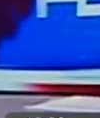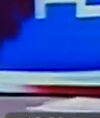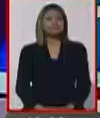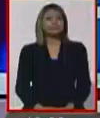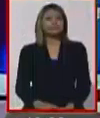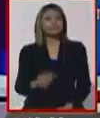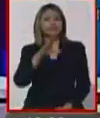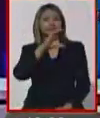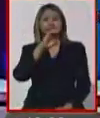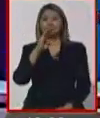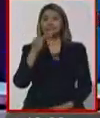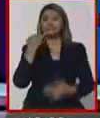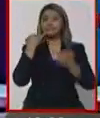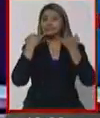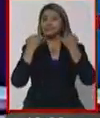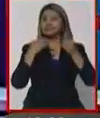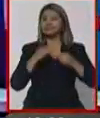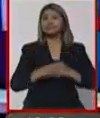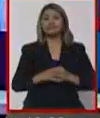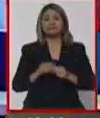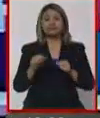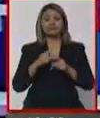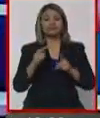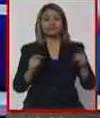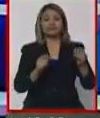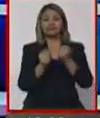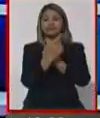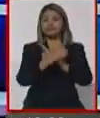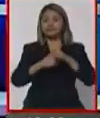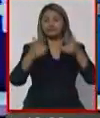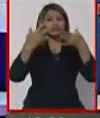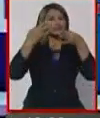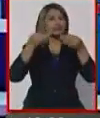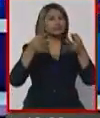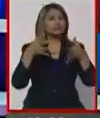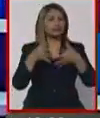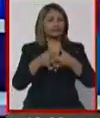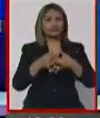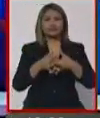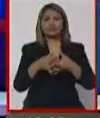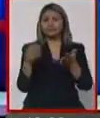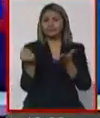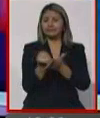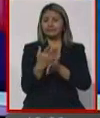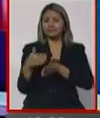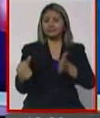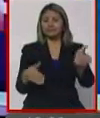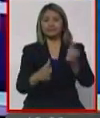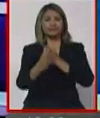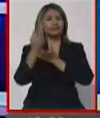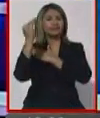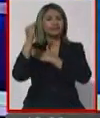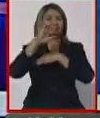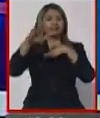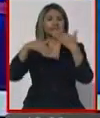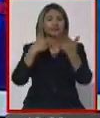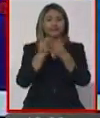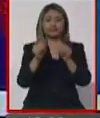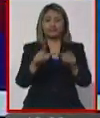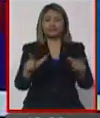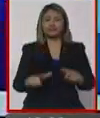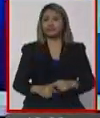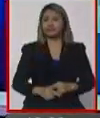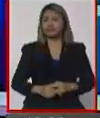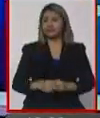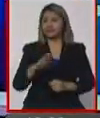Y nos vamos hasta Cochabamba con las noticias, porque el sector de transporte libre ha decidido bloquear la nueva ruta a Santa Cruz en toda la zona